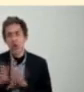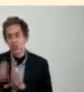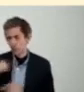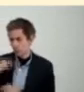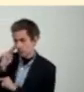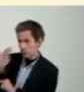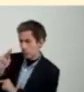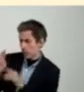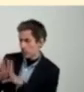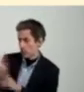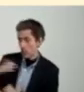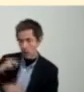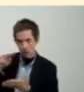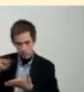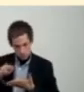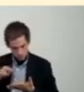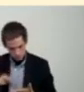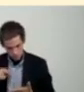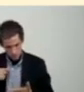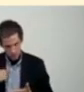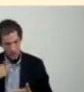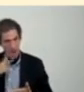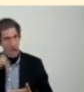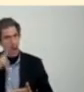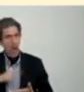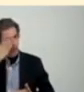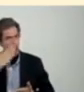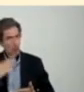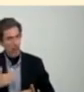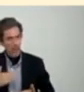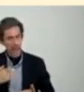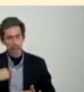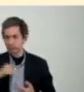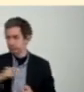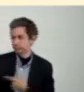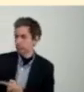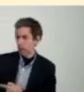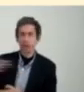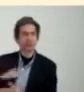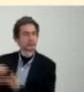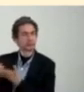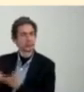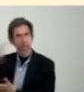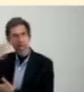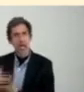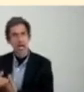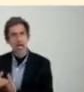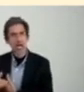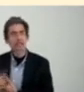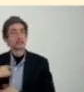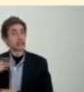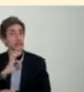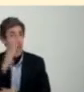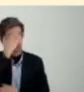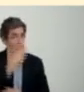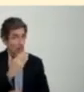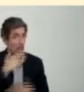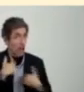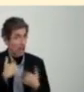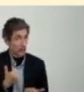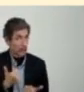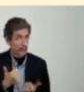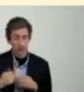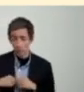talento como lector, reconoces talento como escritor, y cuando lo reconoces, aprendes o no aprendes, no